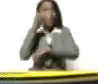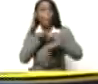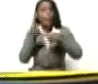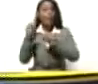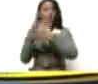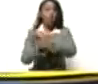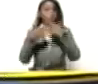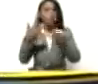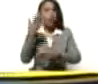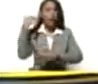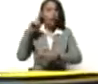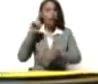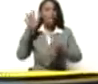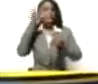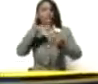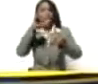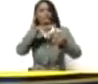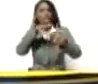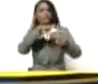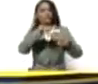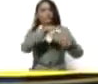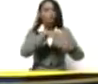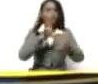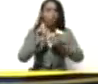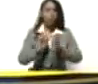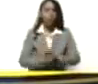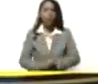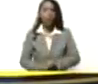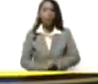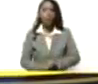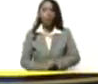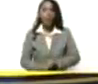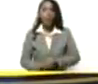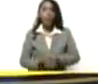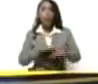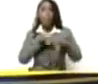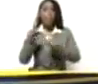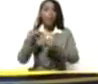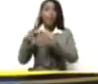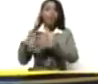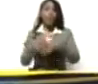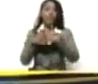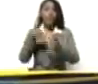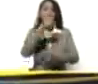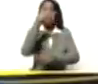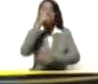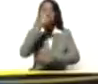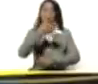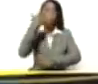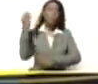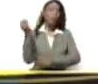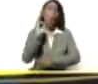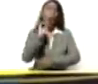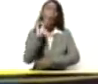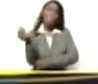o ante las amenazas del imperio norteamericano de hace 100 años o más